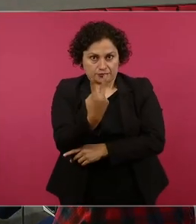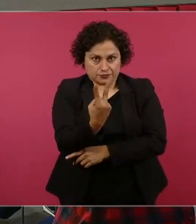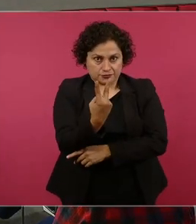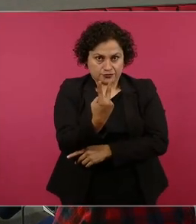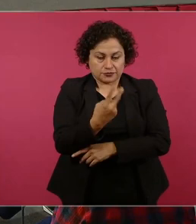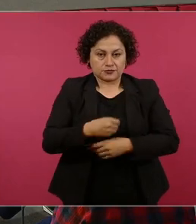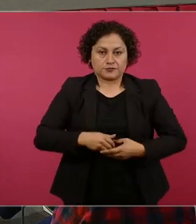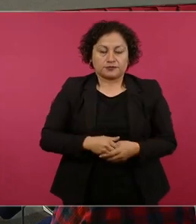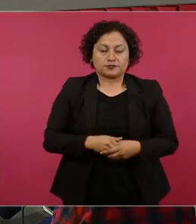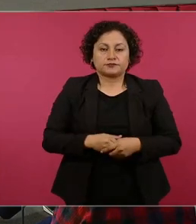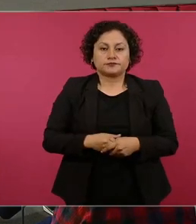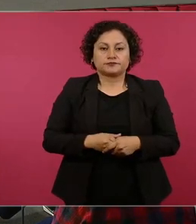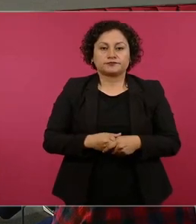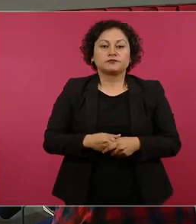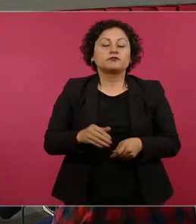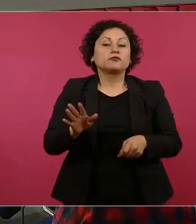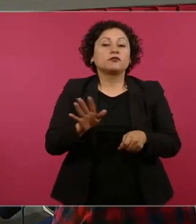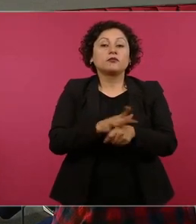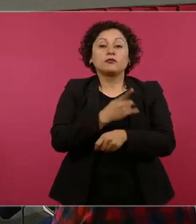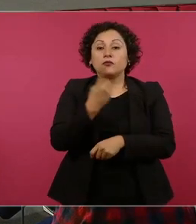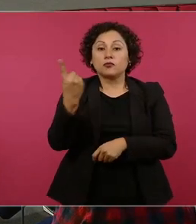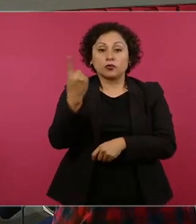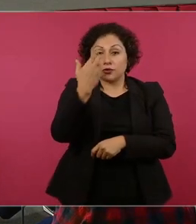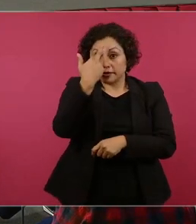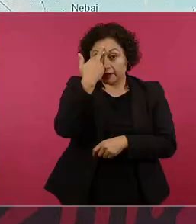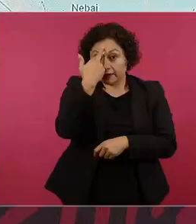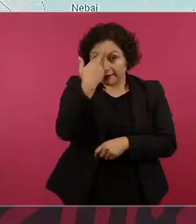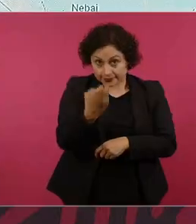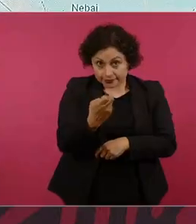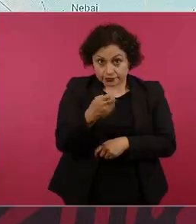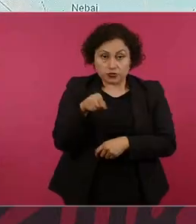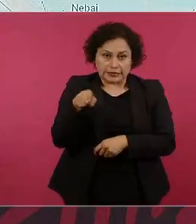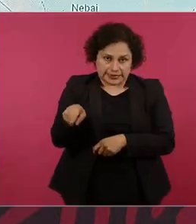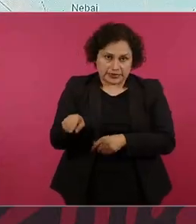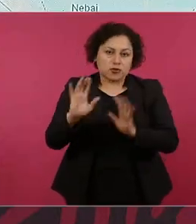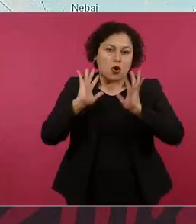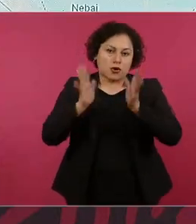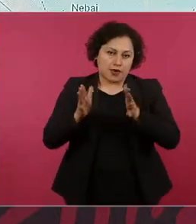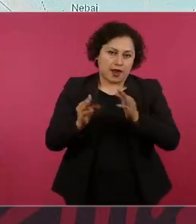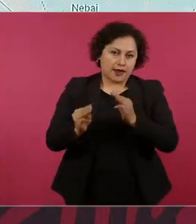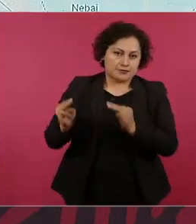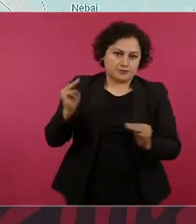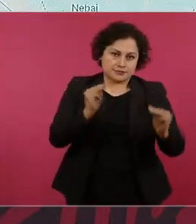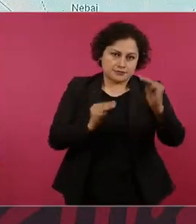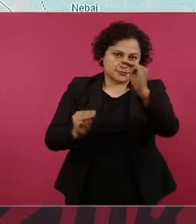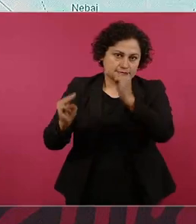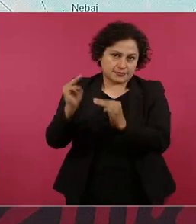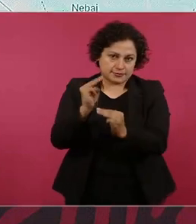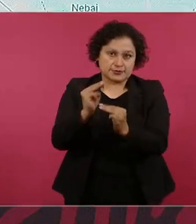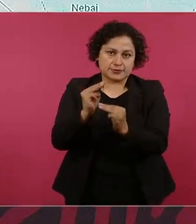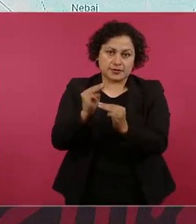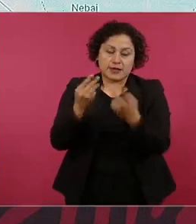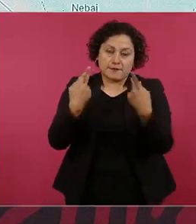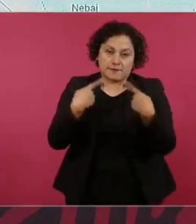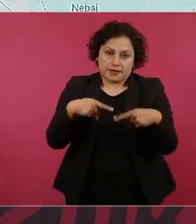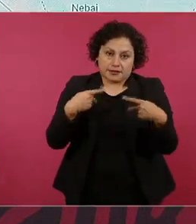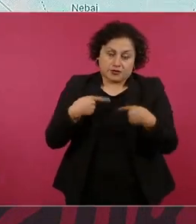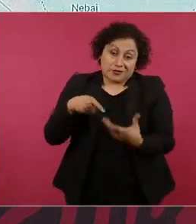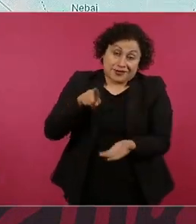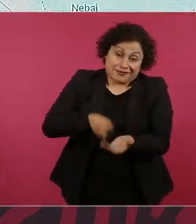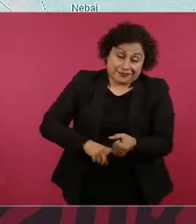porque toda esta gente que vive en la sierra muy